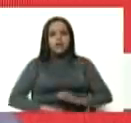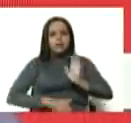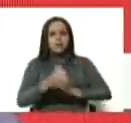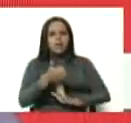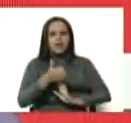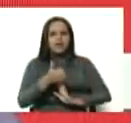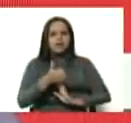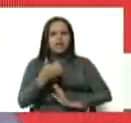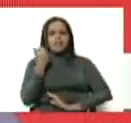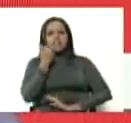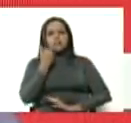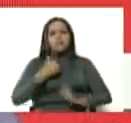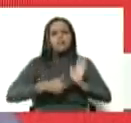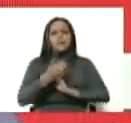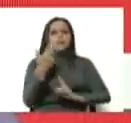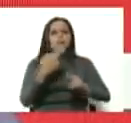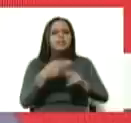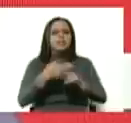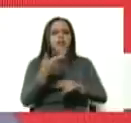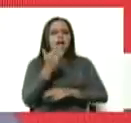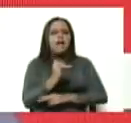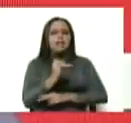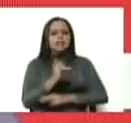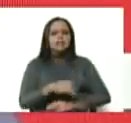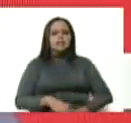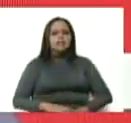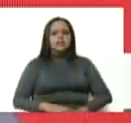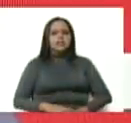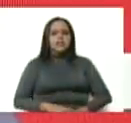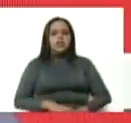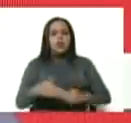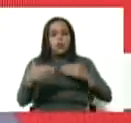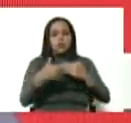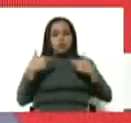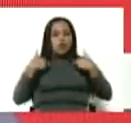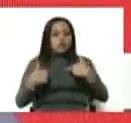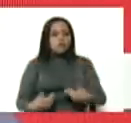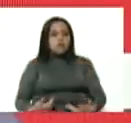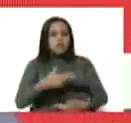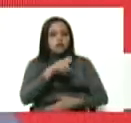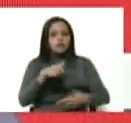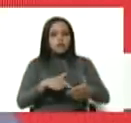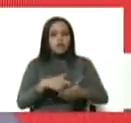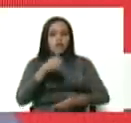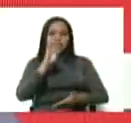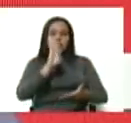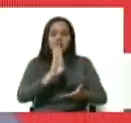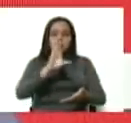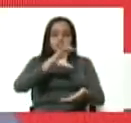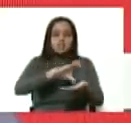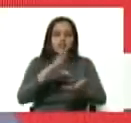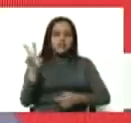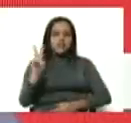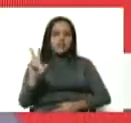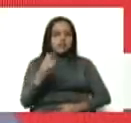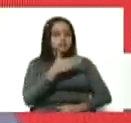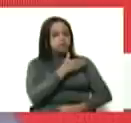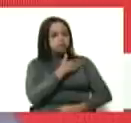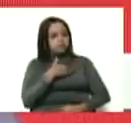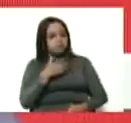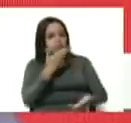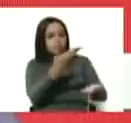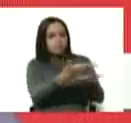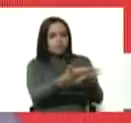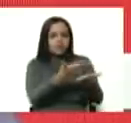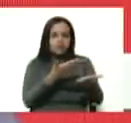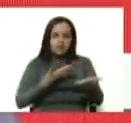más peligrosas que azota y ha azotado a la humanidad entera, el Banco Central de Venezuela pide a